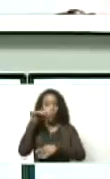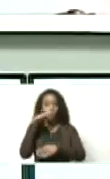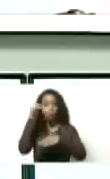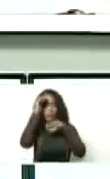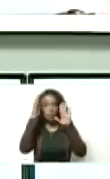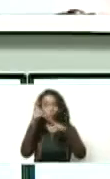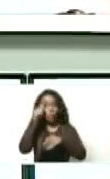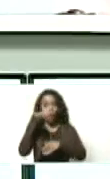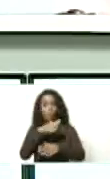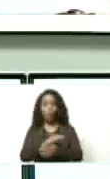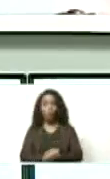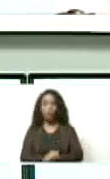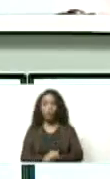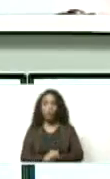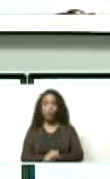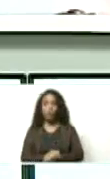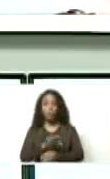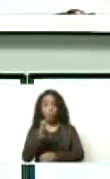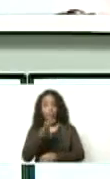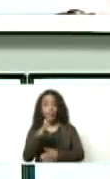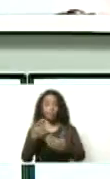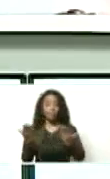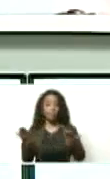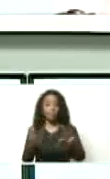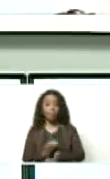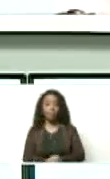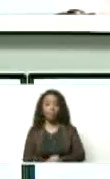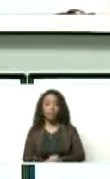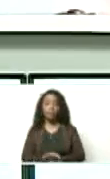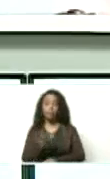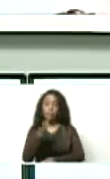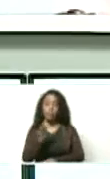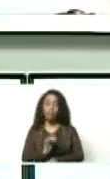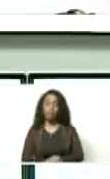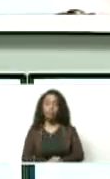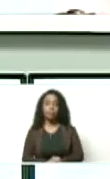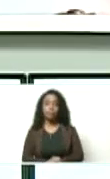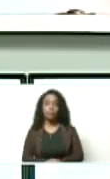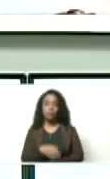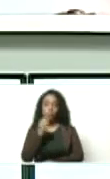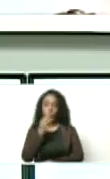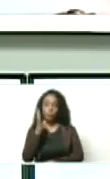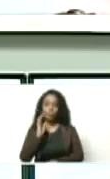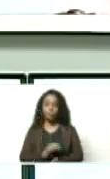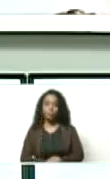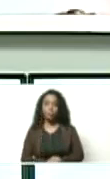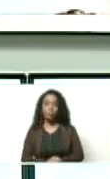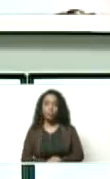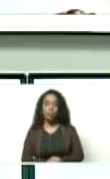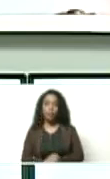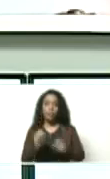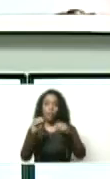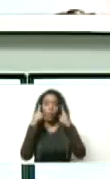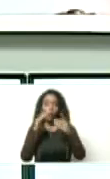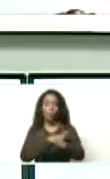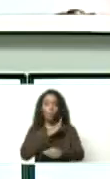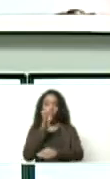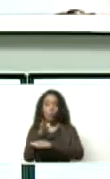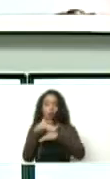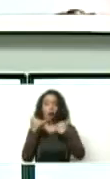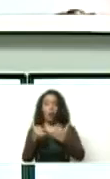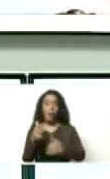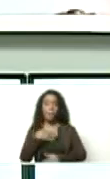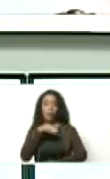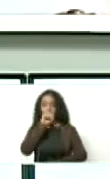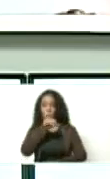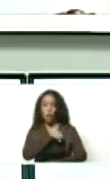pueblo. Pareciera, ¿verdad? Pareciera. Bueno, de La Guaira nos vamos a mi